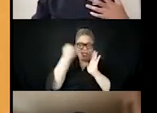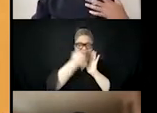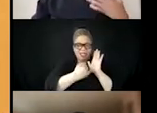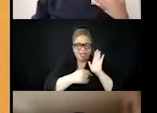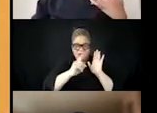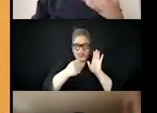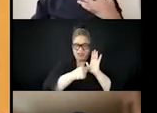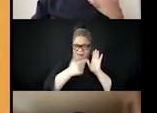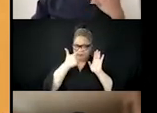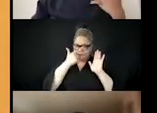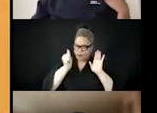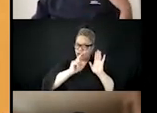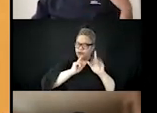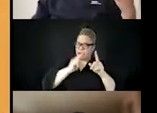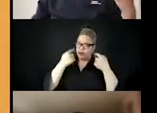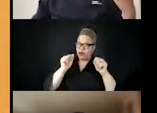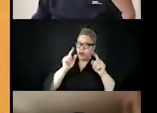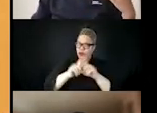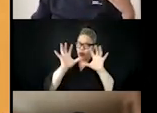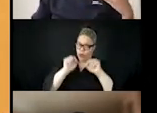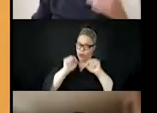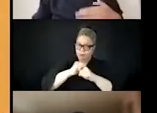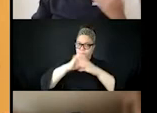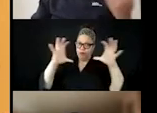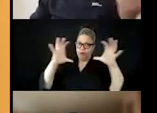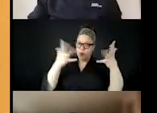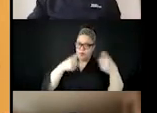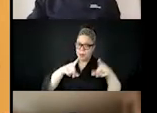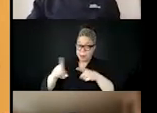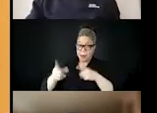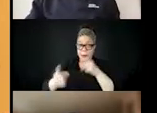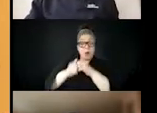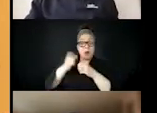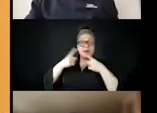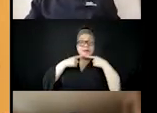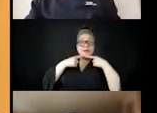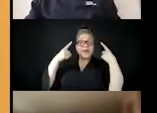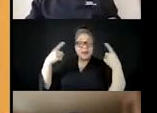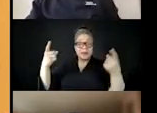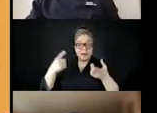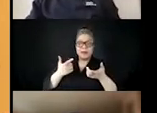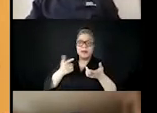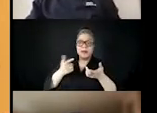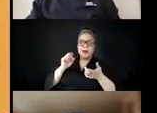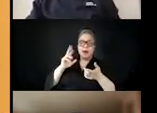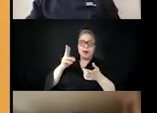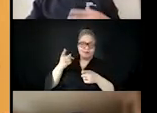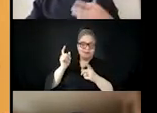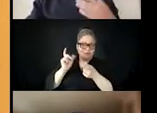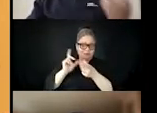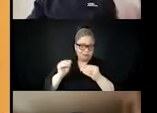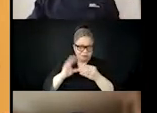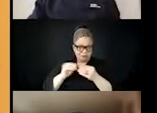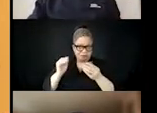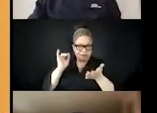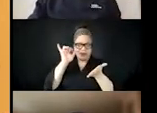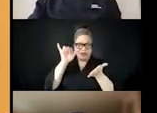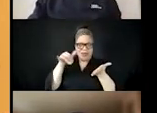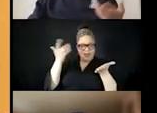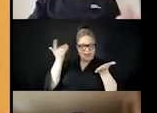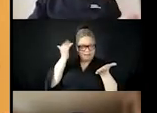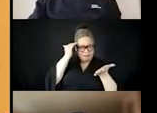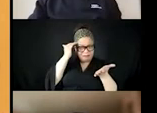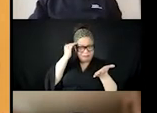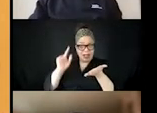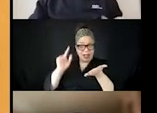ilustradores el caribe para capturar lo que estaba sucediendo y la anécdota más famosa es que